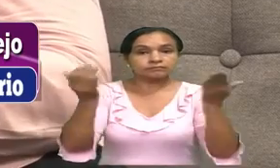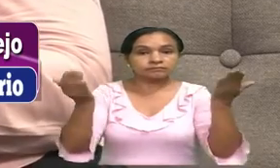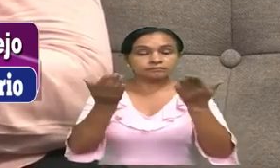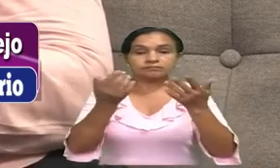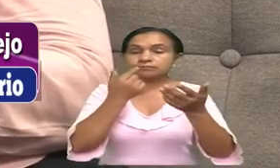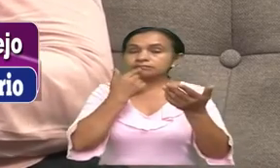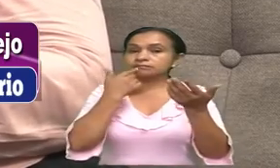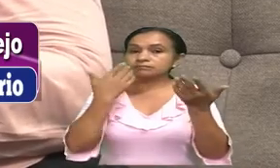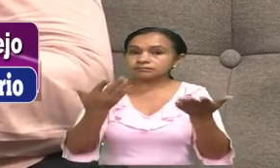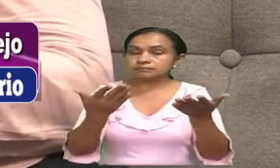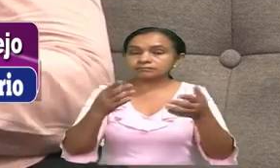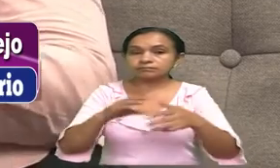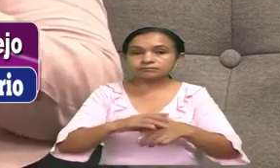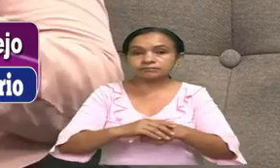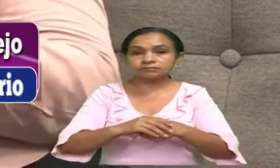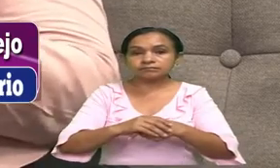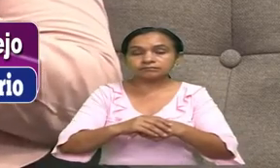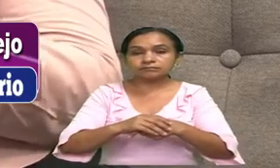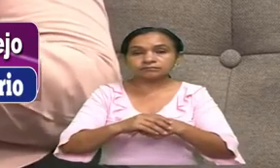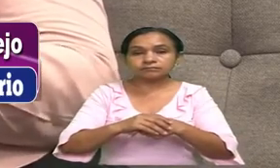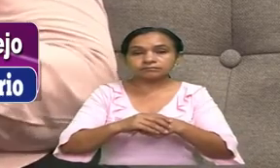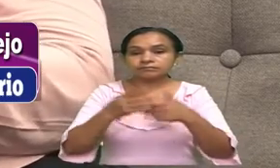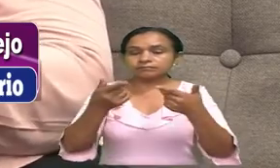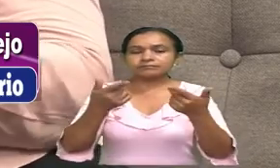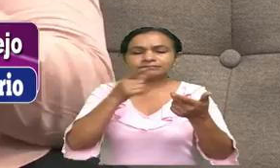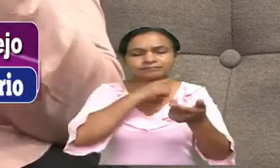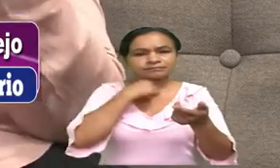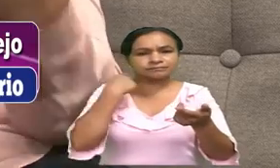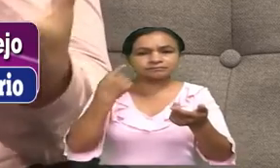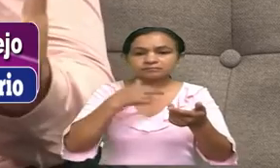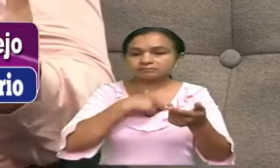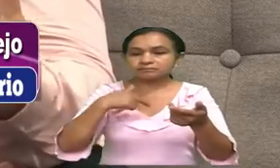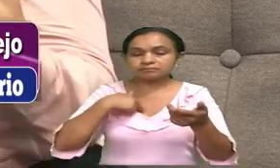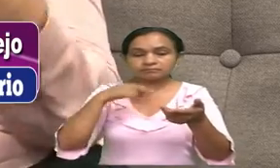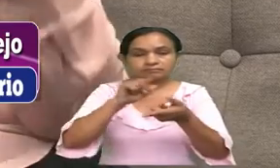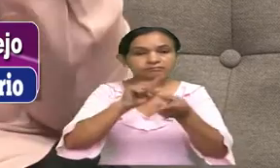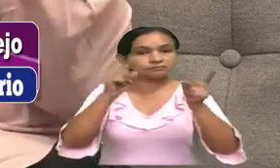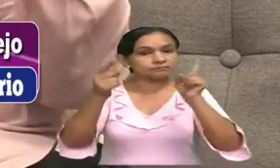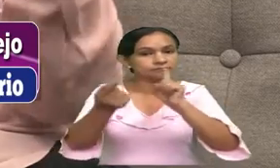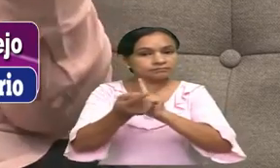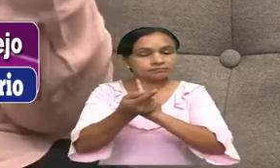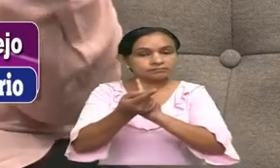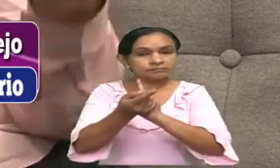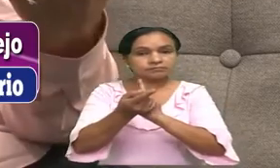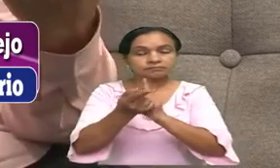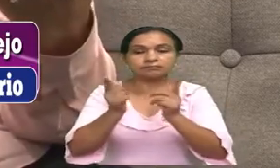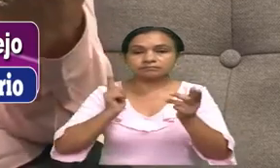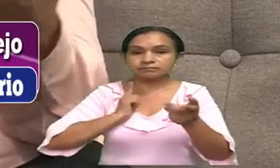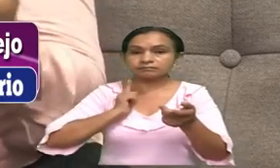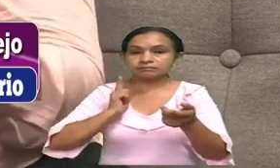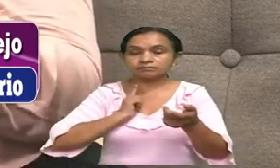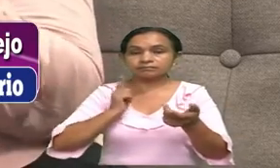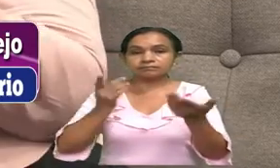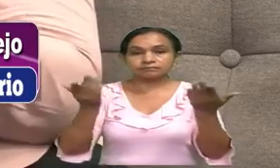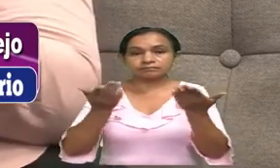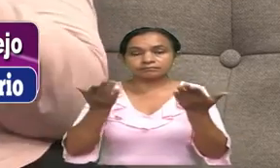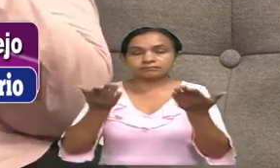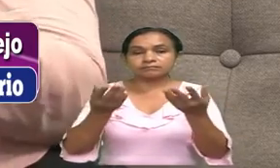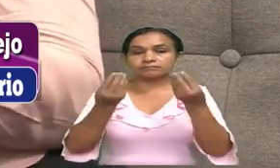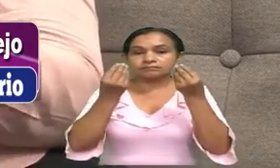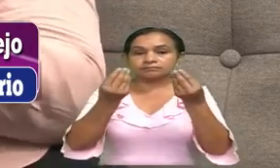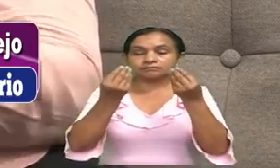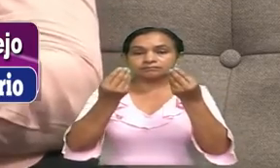Porque nosotros somos convencidos que no vamos a dar un salto de calidad mientras tanto no tengamos una